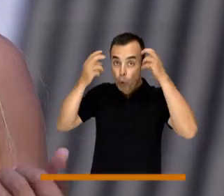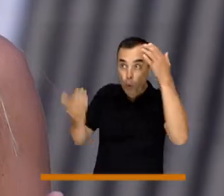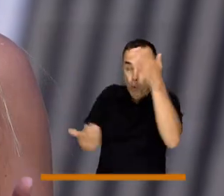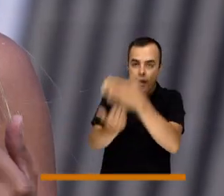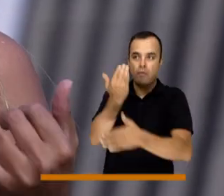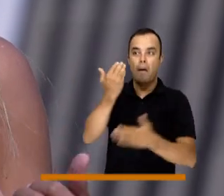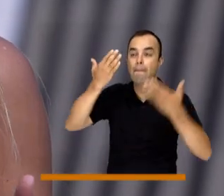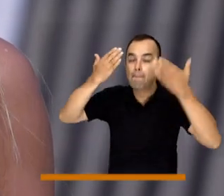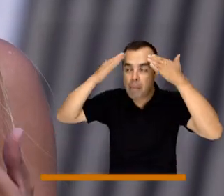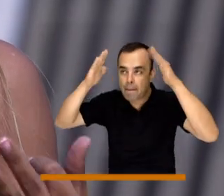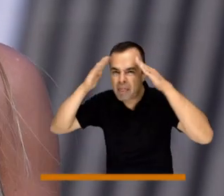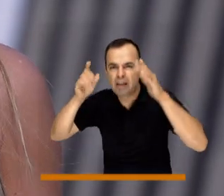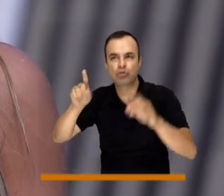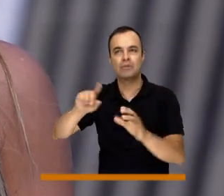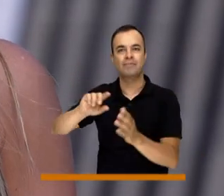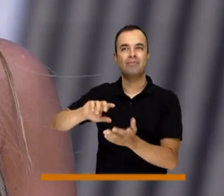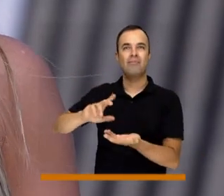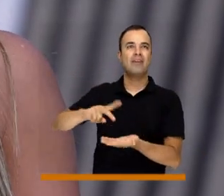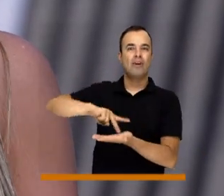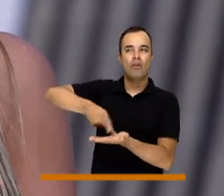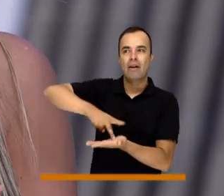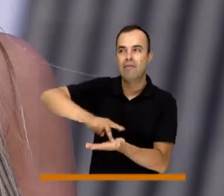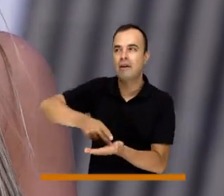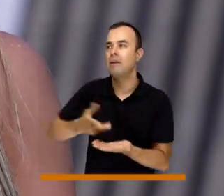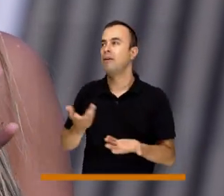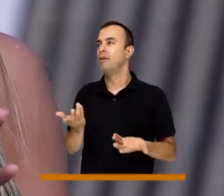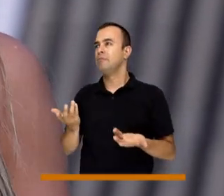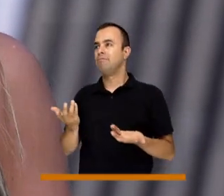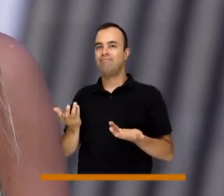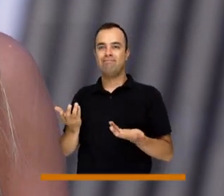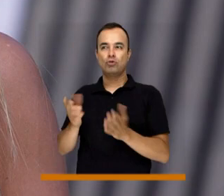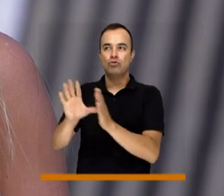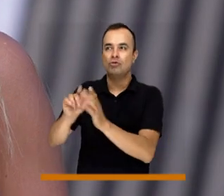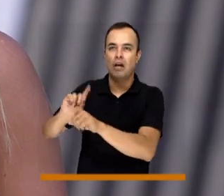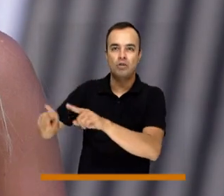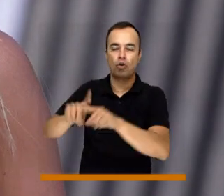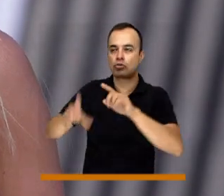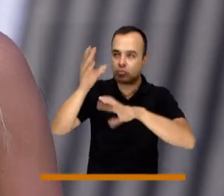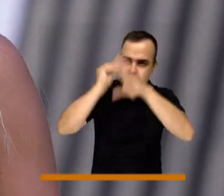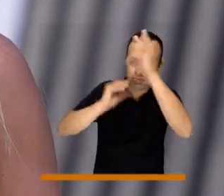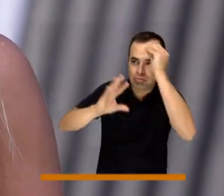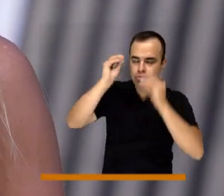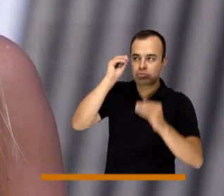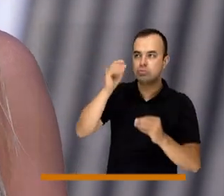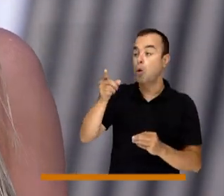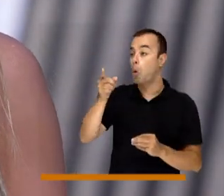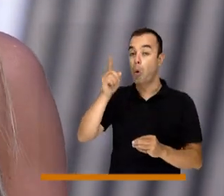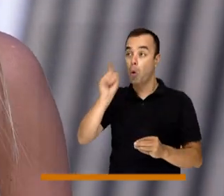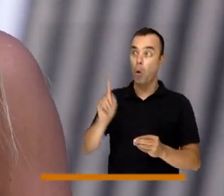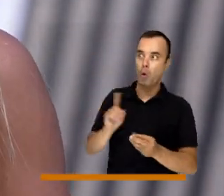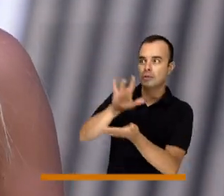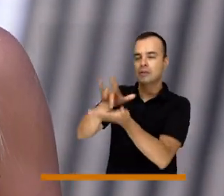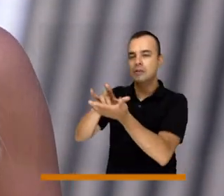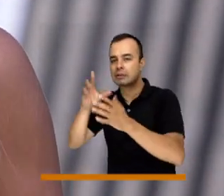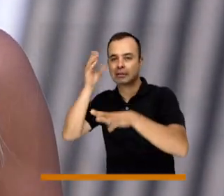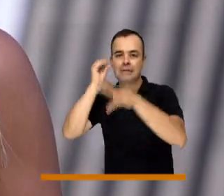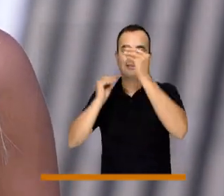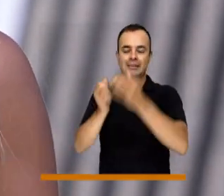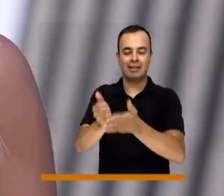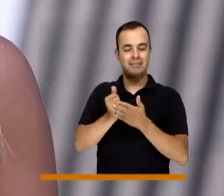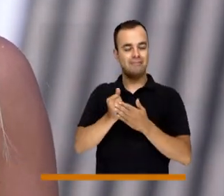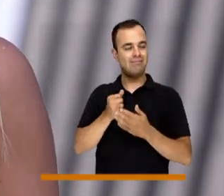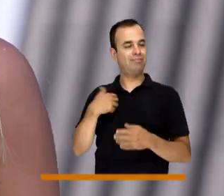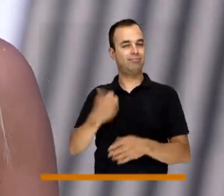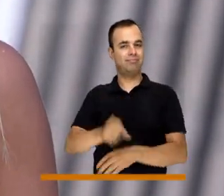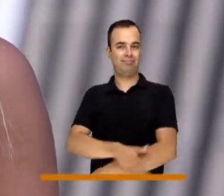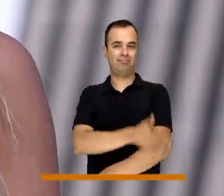conocimientos históricos, geográficos, políticos, nos lleva a lugares desconocidos, invitándonos a visitarlos y aviva nuestros sentimientos